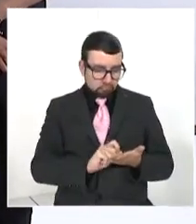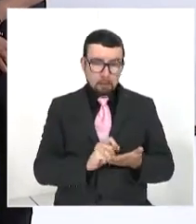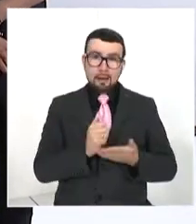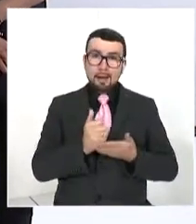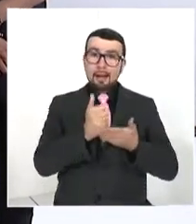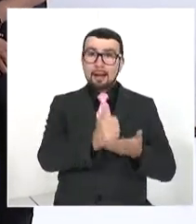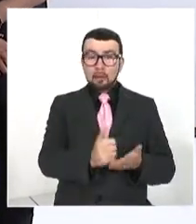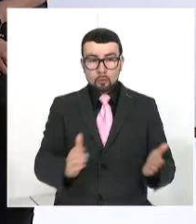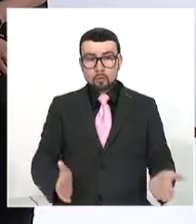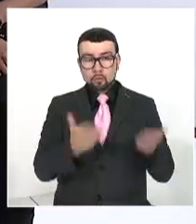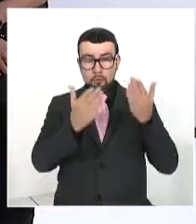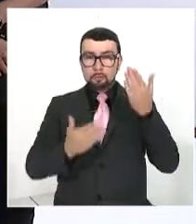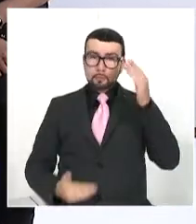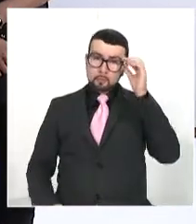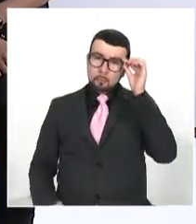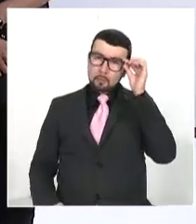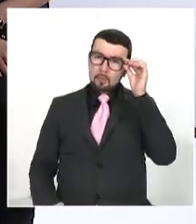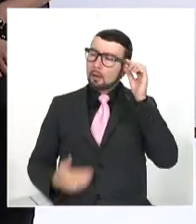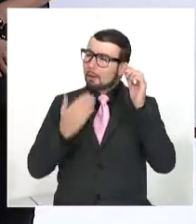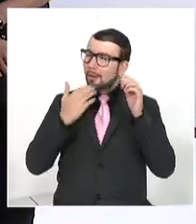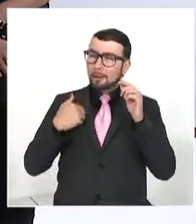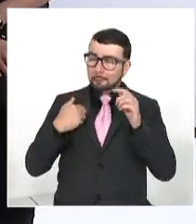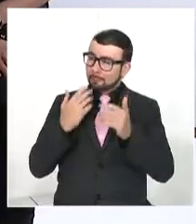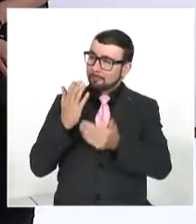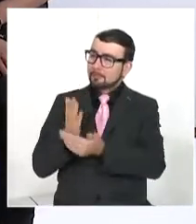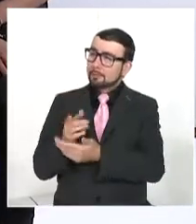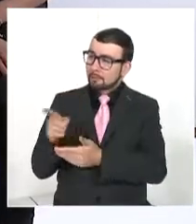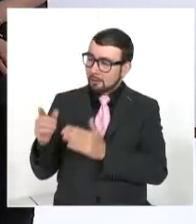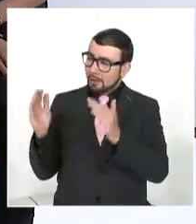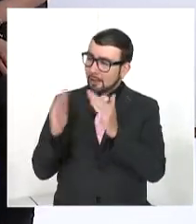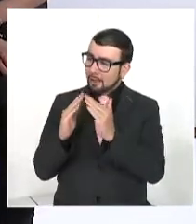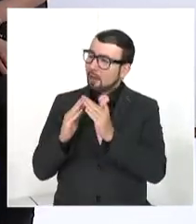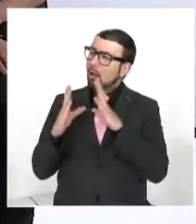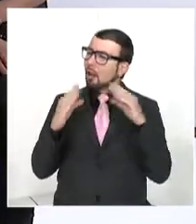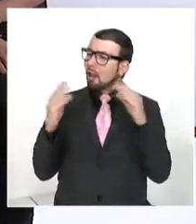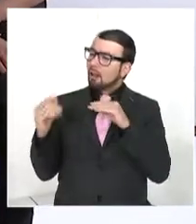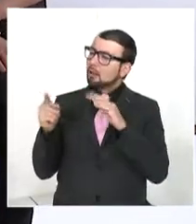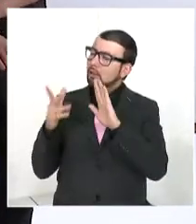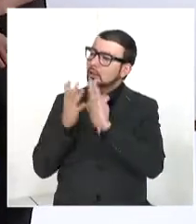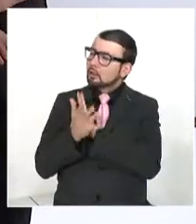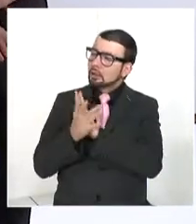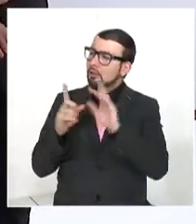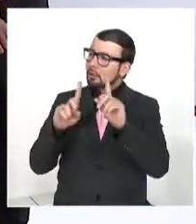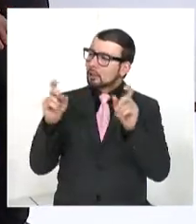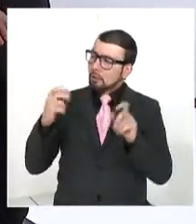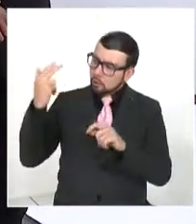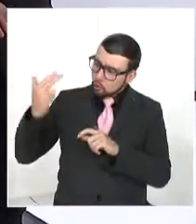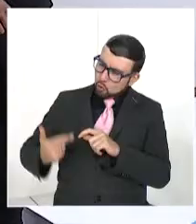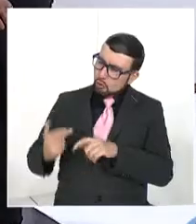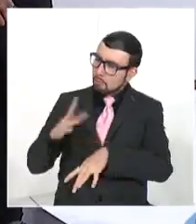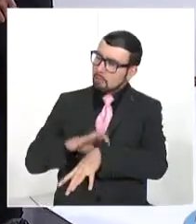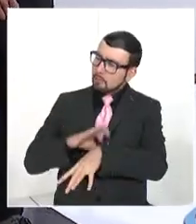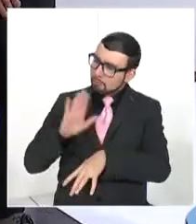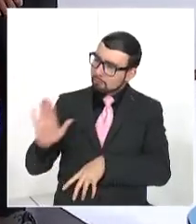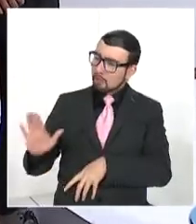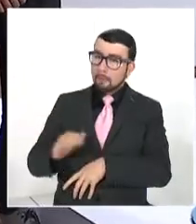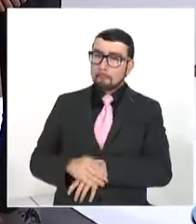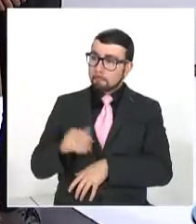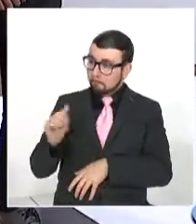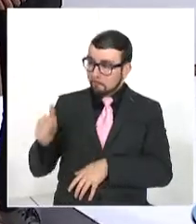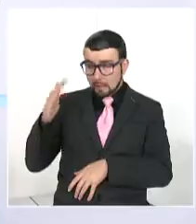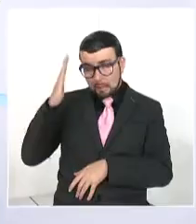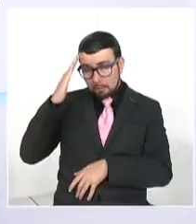En estos días, estando en tu casa, hablábamos del tema de la historia clínica con respecto a la automedicación,